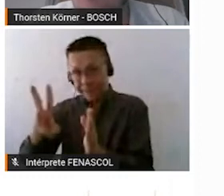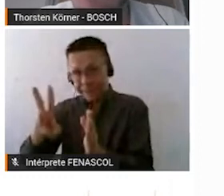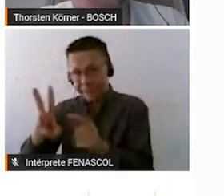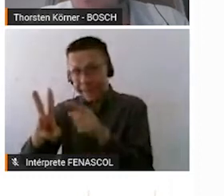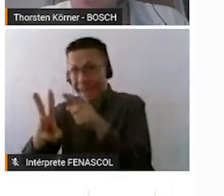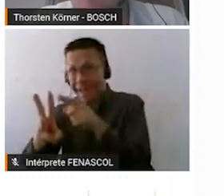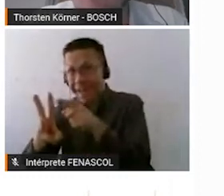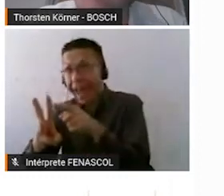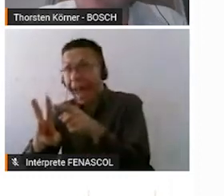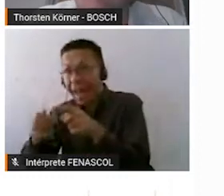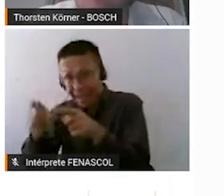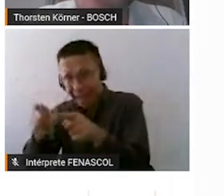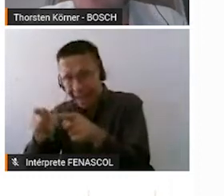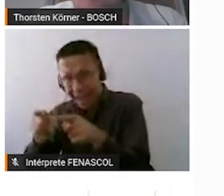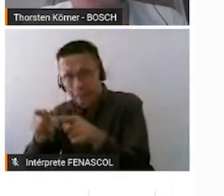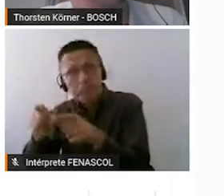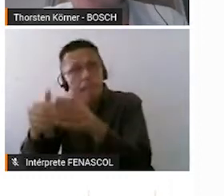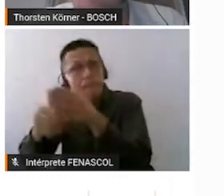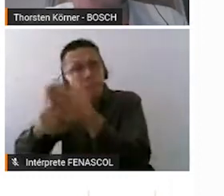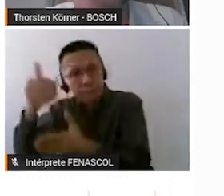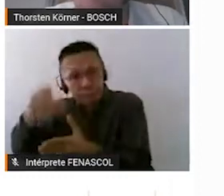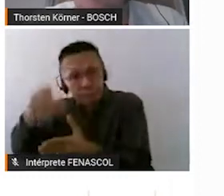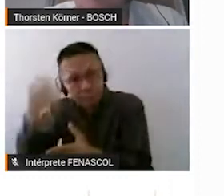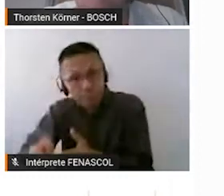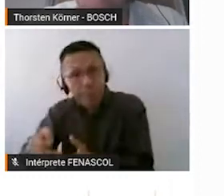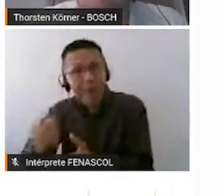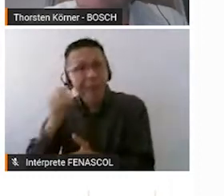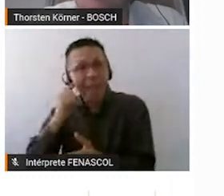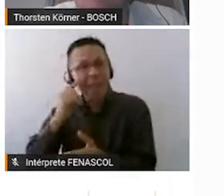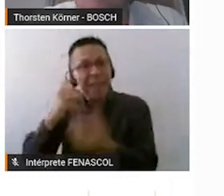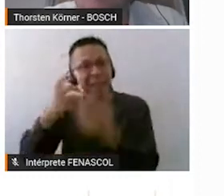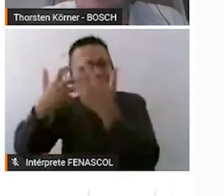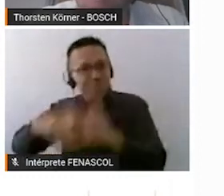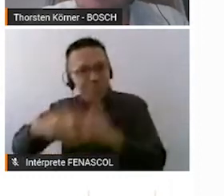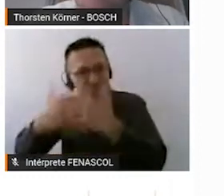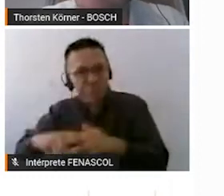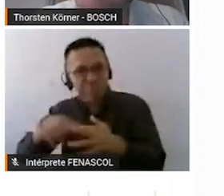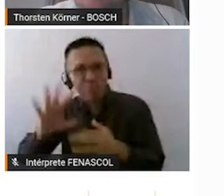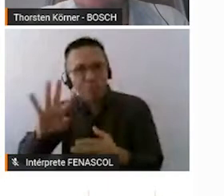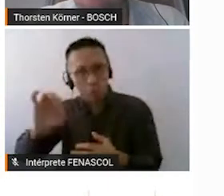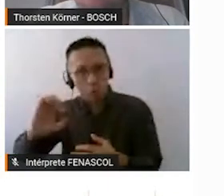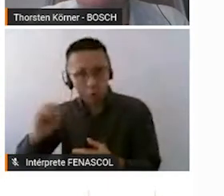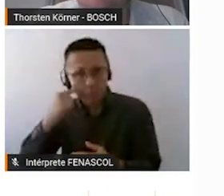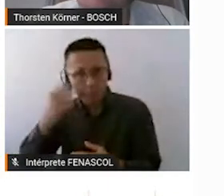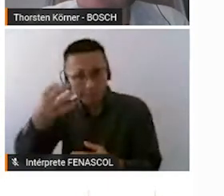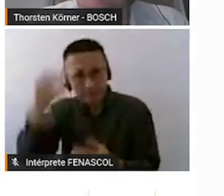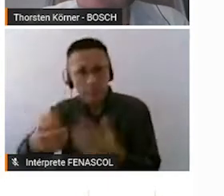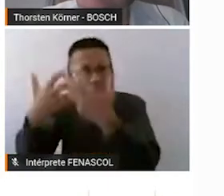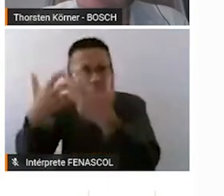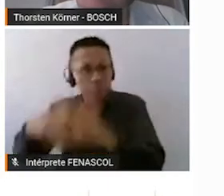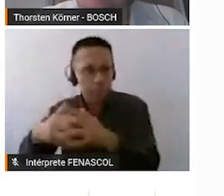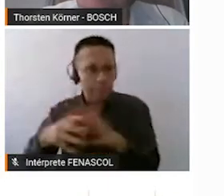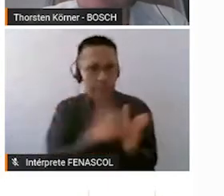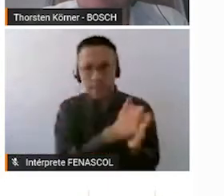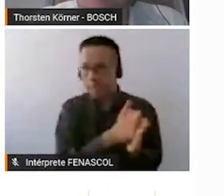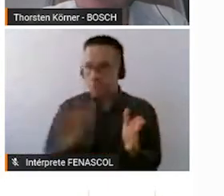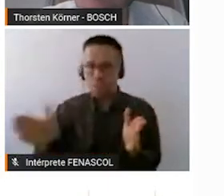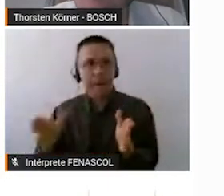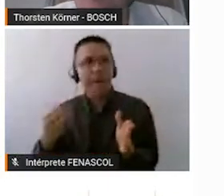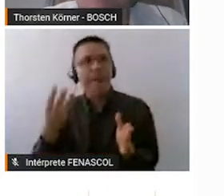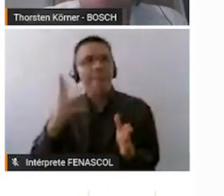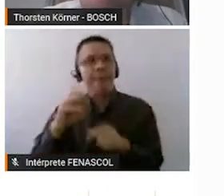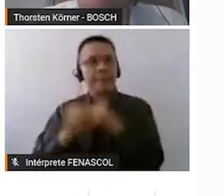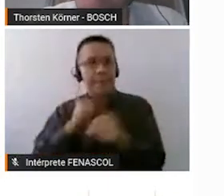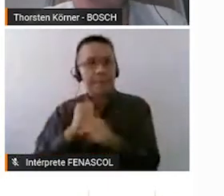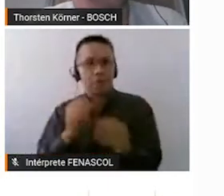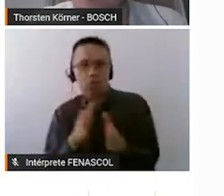IoT industrial, o sea, lo que hoy llamamos Industria 4.0, pasan más de 13 años, ¿no?